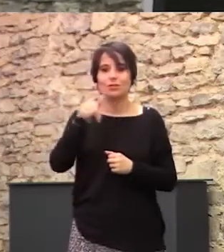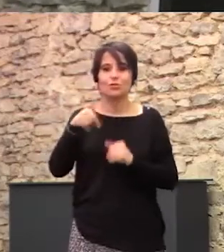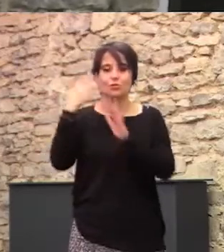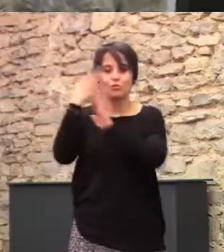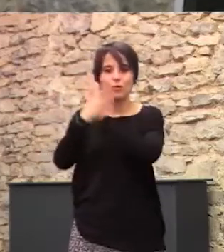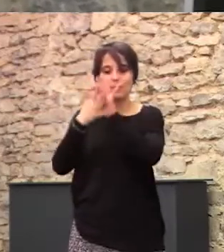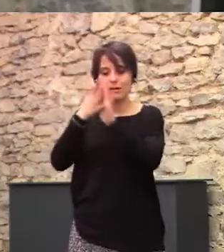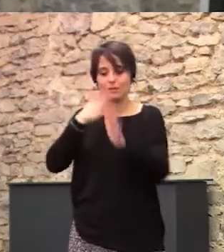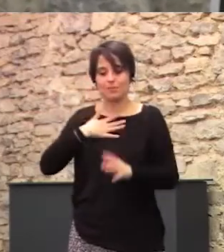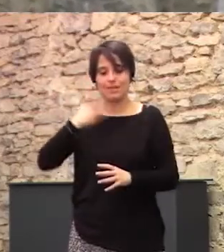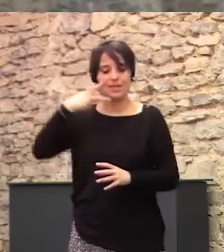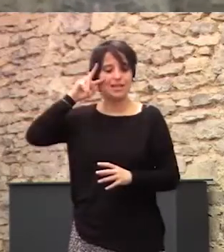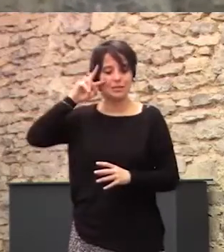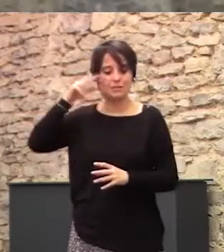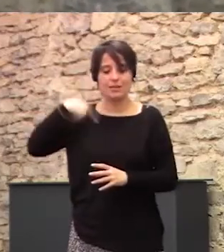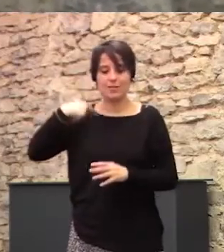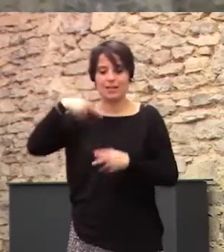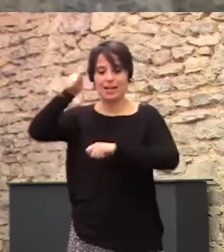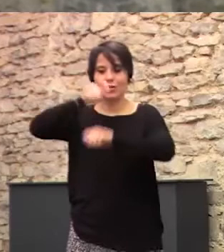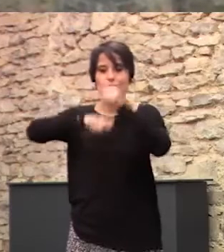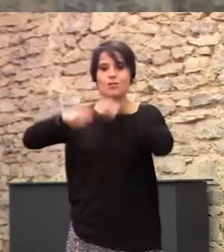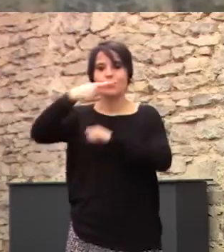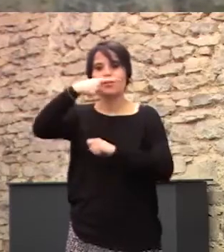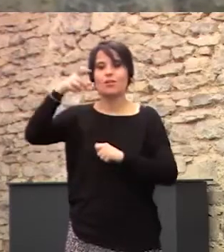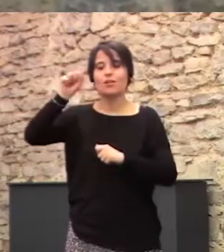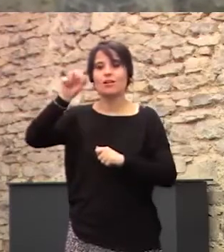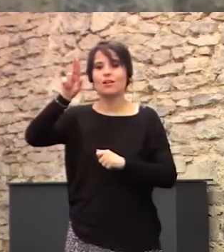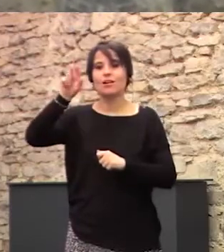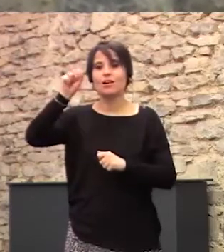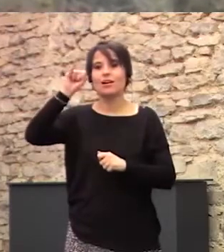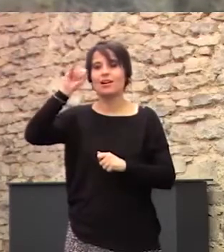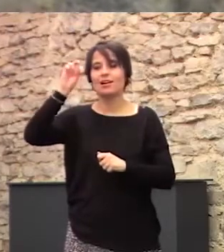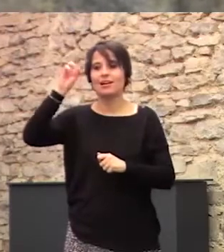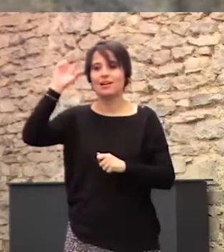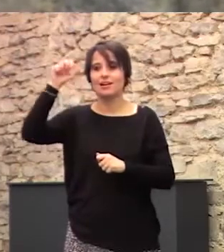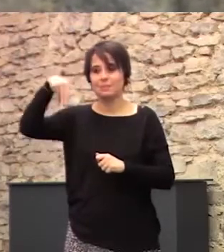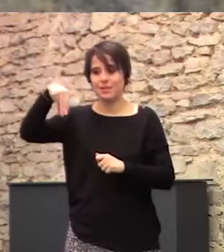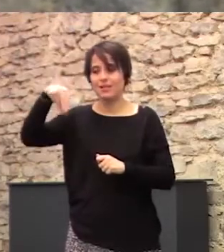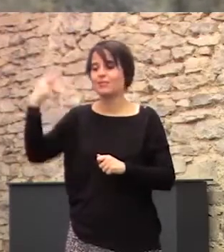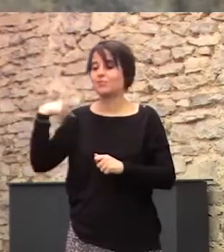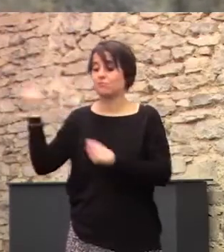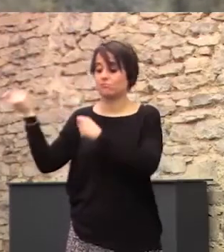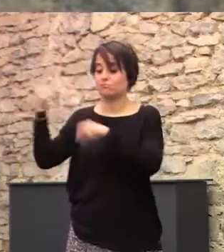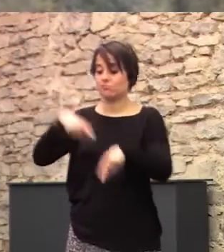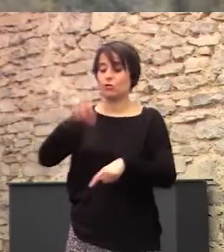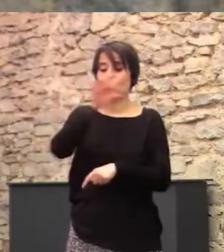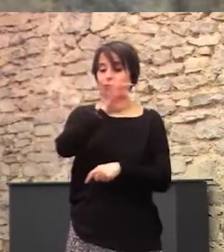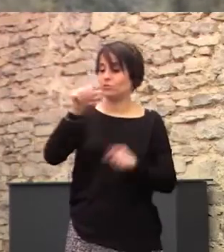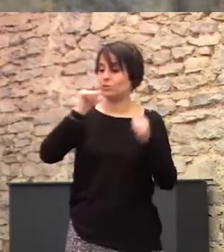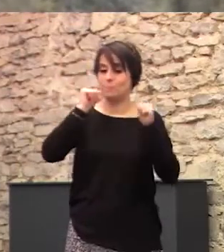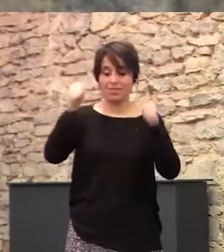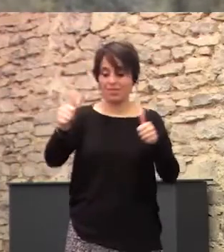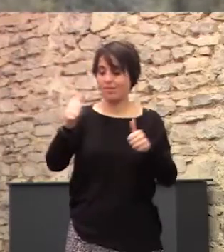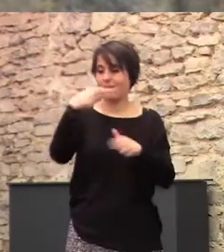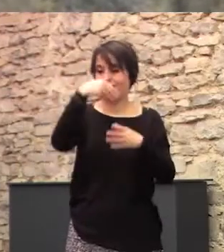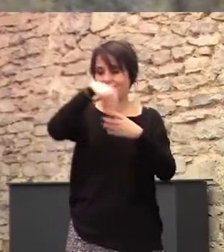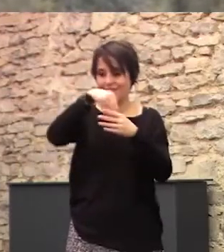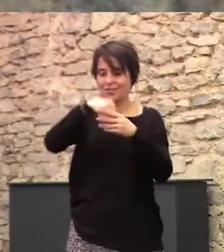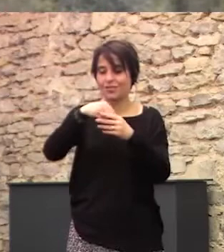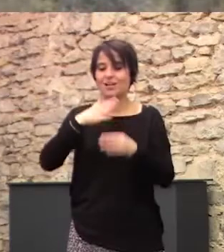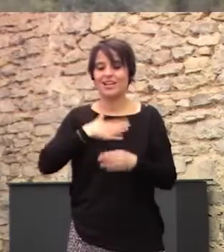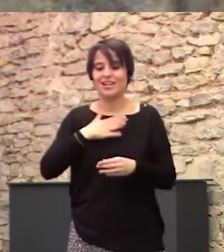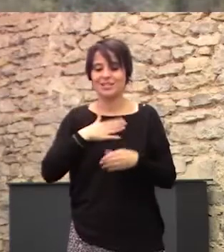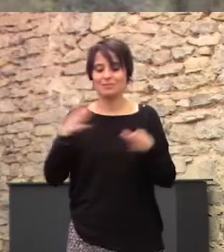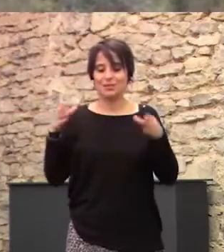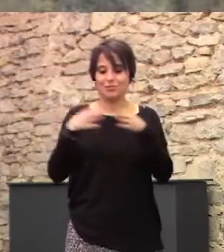de mi experiencia en Garaipen, ¿no? Yo estoy en Garaipen casi desde que llegué a Donosti, así que es mi manada, que